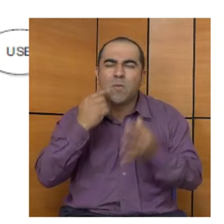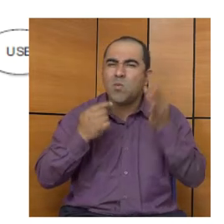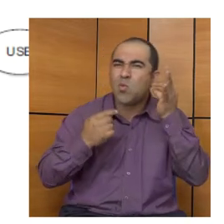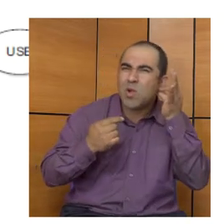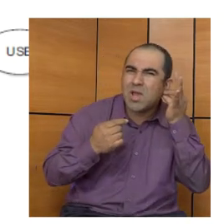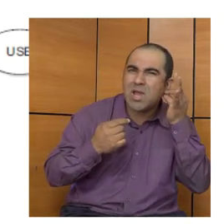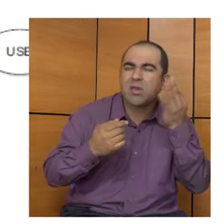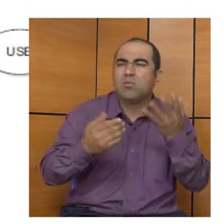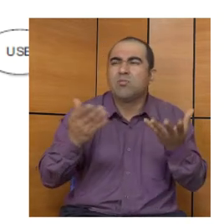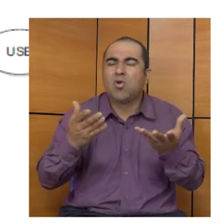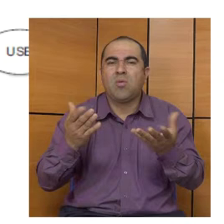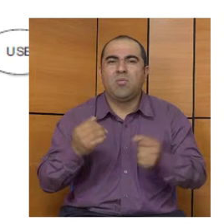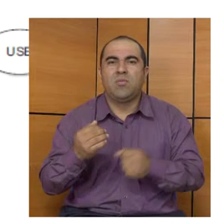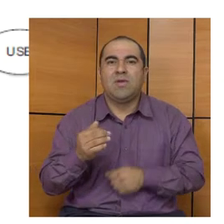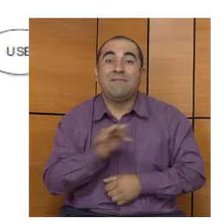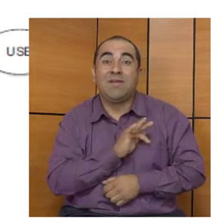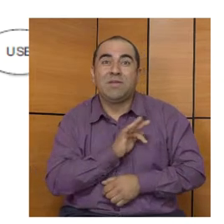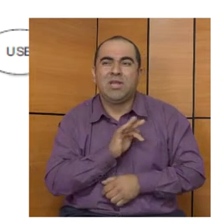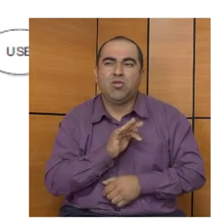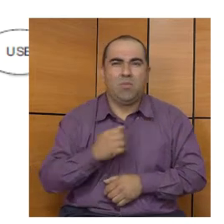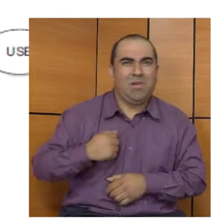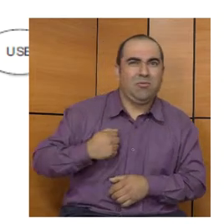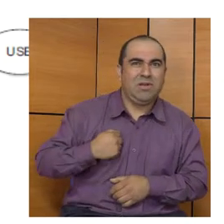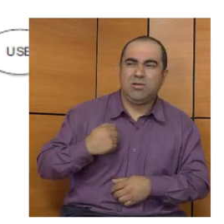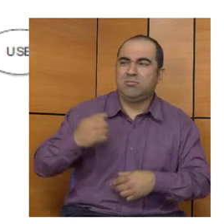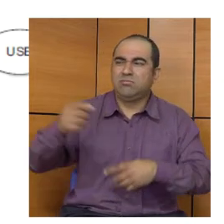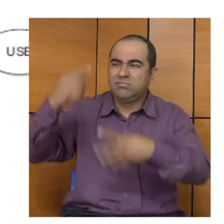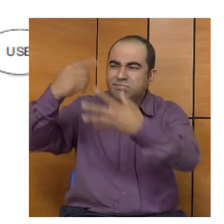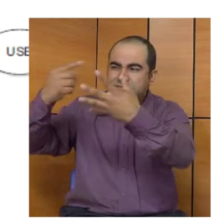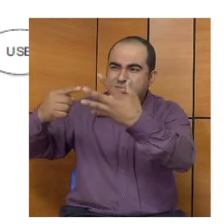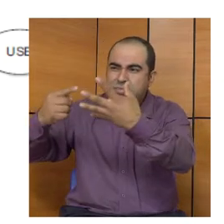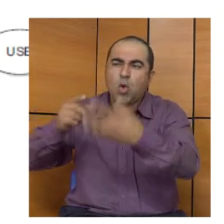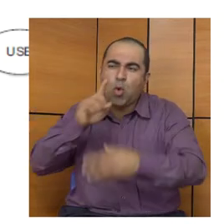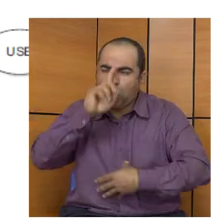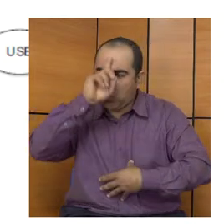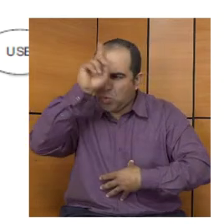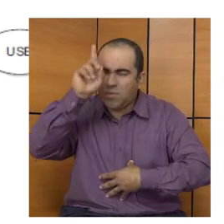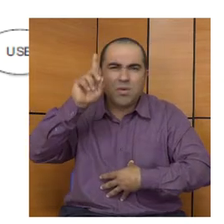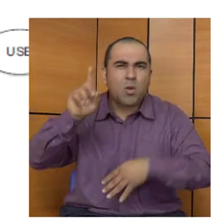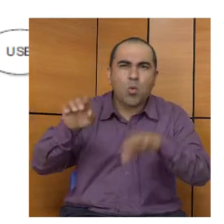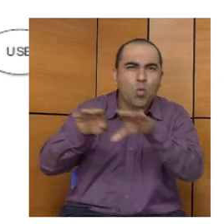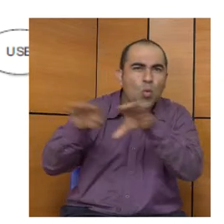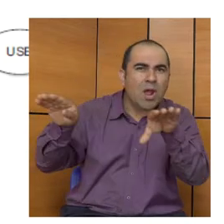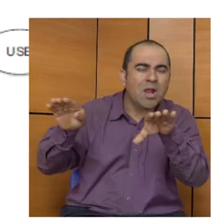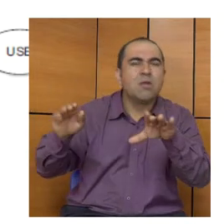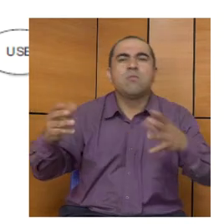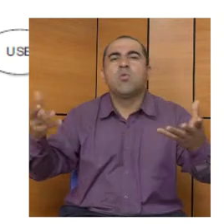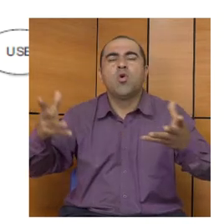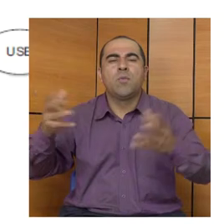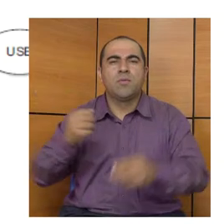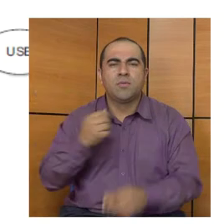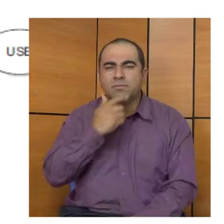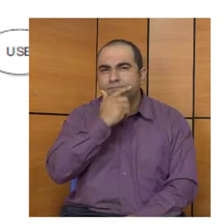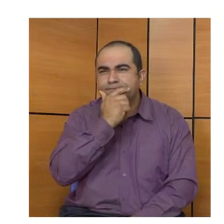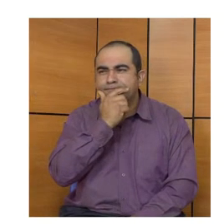Eso, ¿se comportan diferentes los hombres y las mujeres? Bien, ¿cuál fue nuestra conclusión, no?